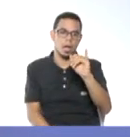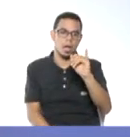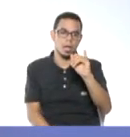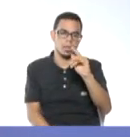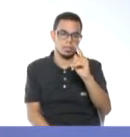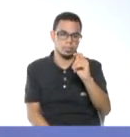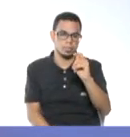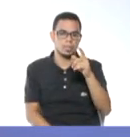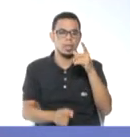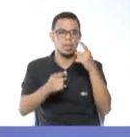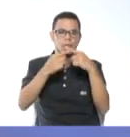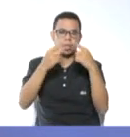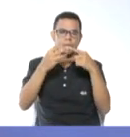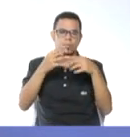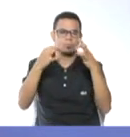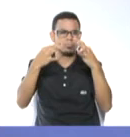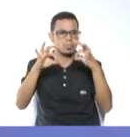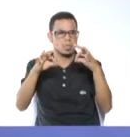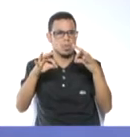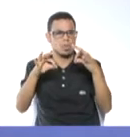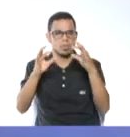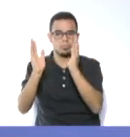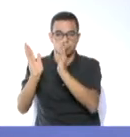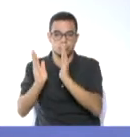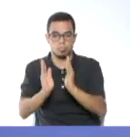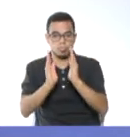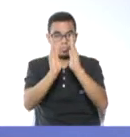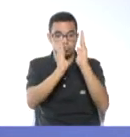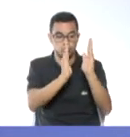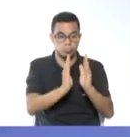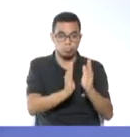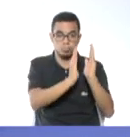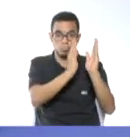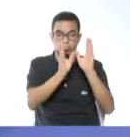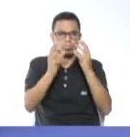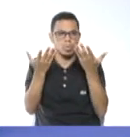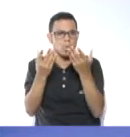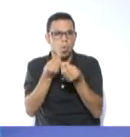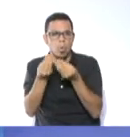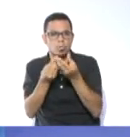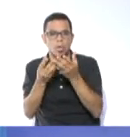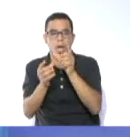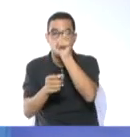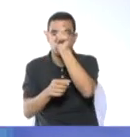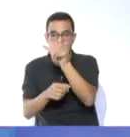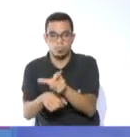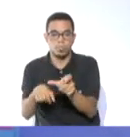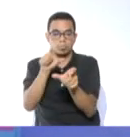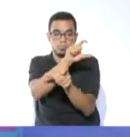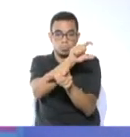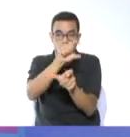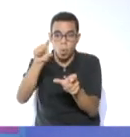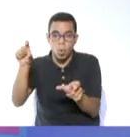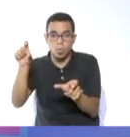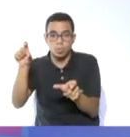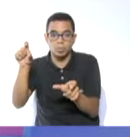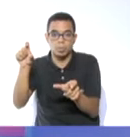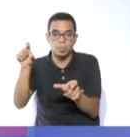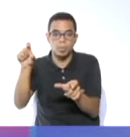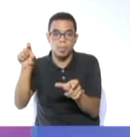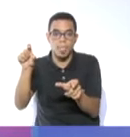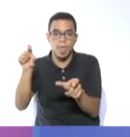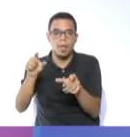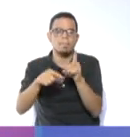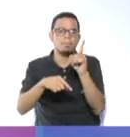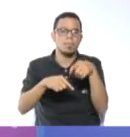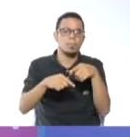consta de diversas hojas individuales con unidades de celdas que se organizan en filas y columnas. También se despliega como planilla